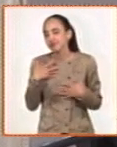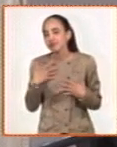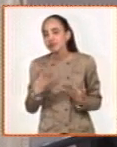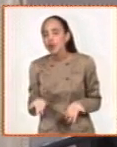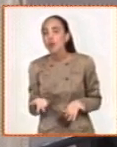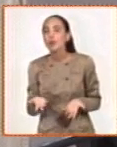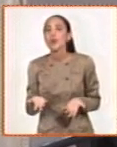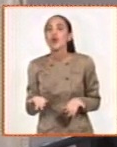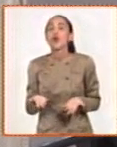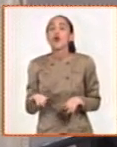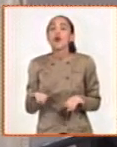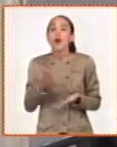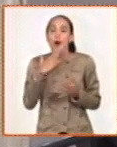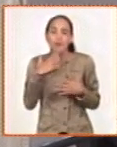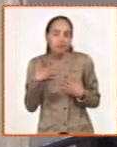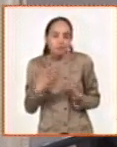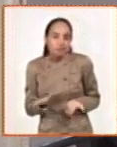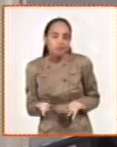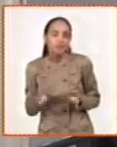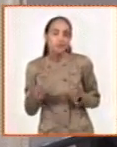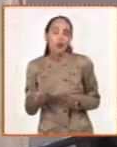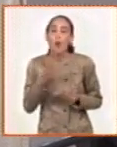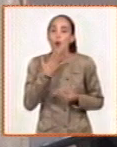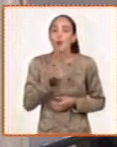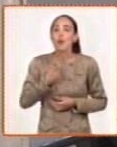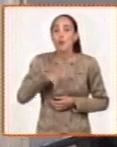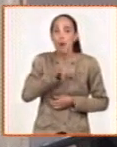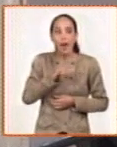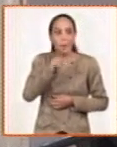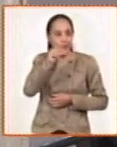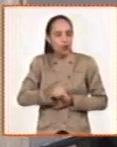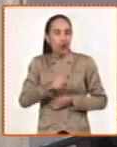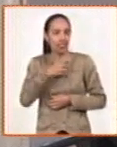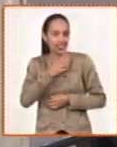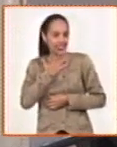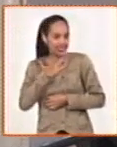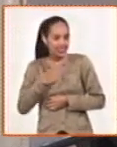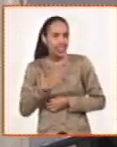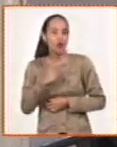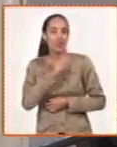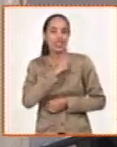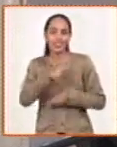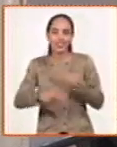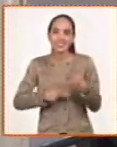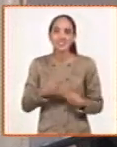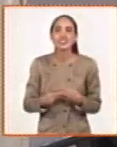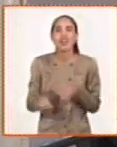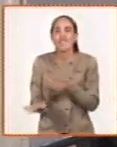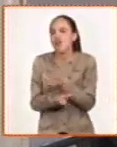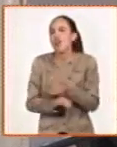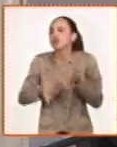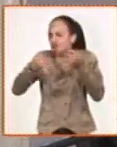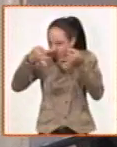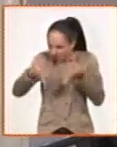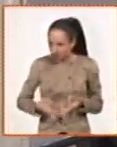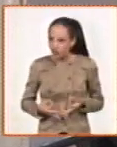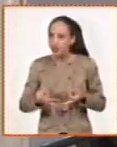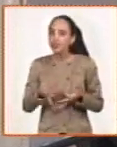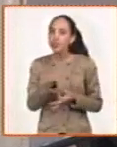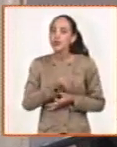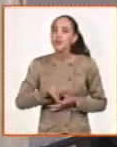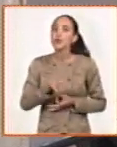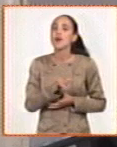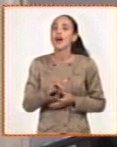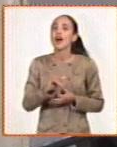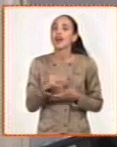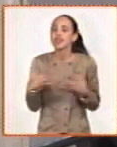de cómo cuando se quiere, cuando las esencias son verdaderas, cuando hay una